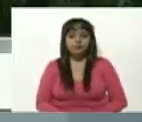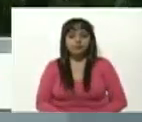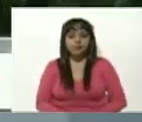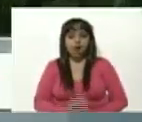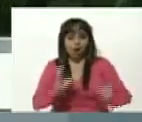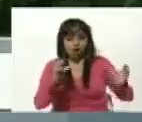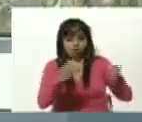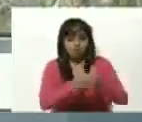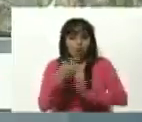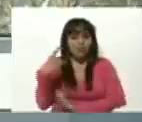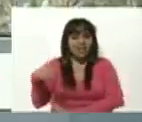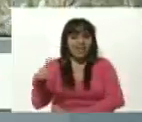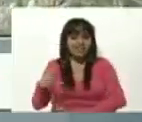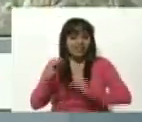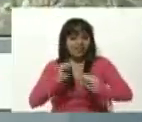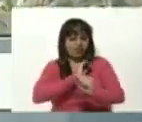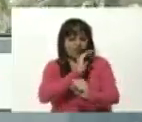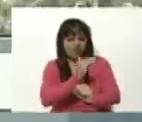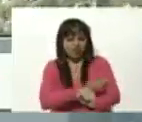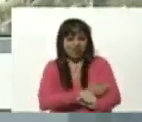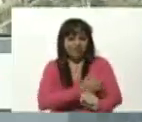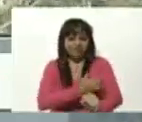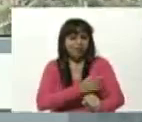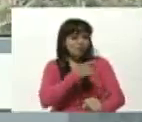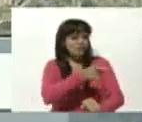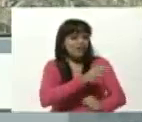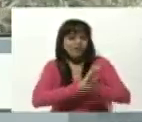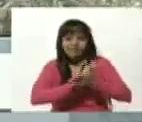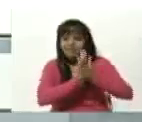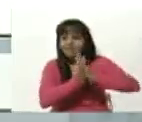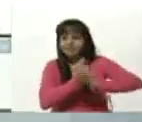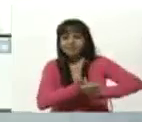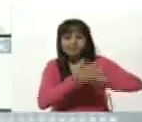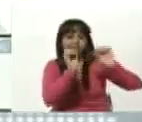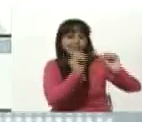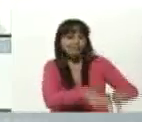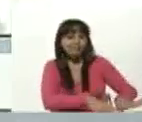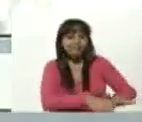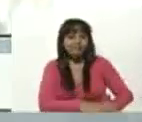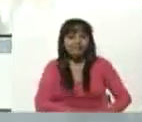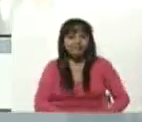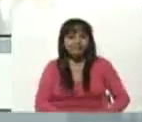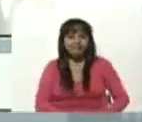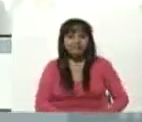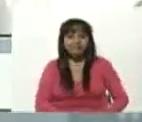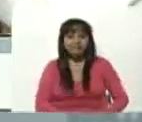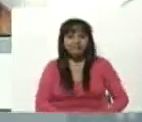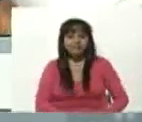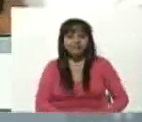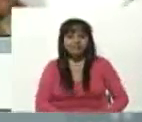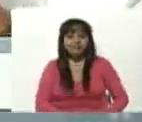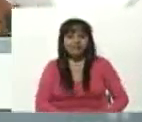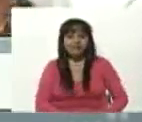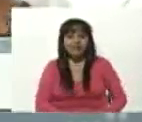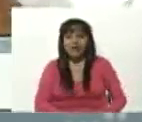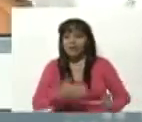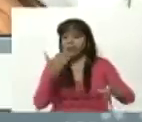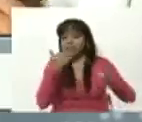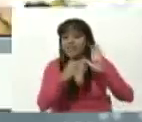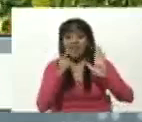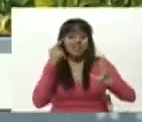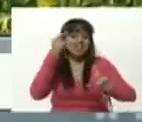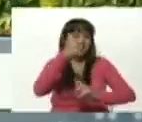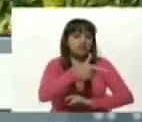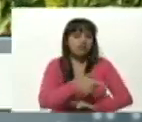extremistas de derecha, fracasaron. A buen entendedor, mensaje directo.